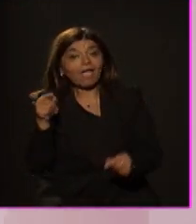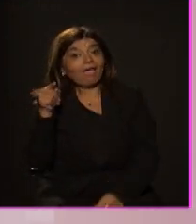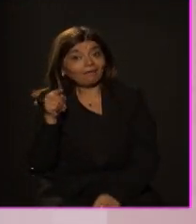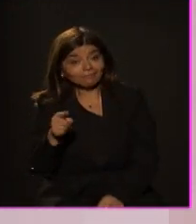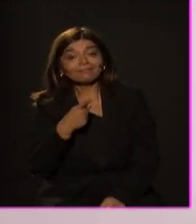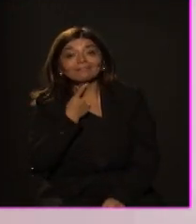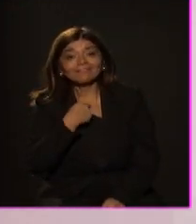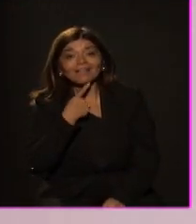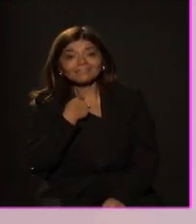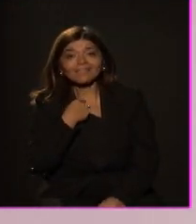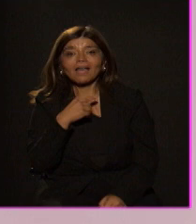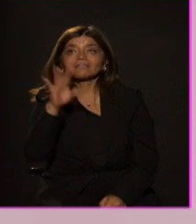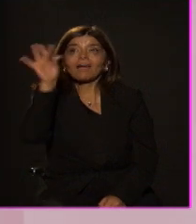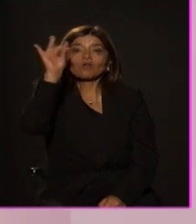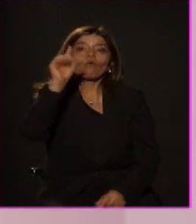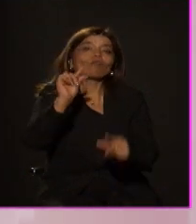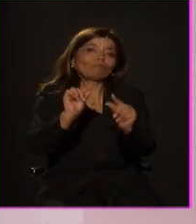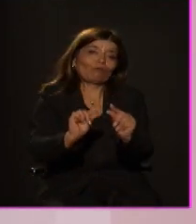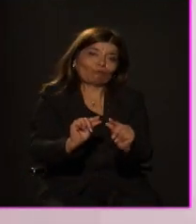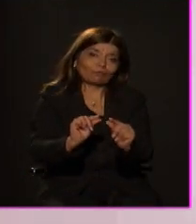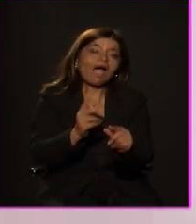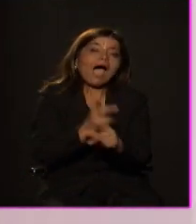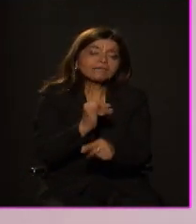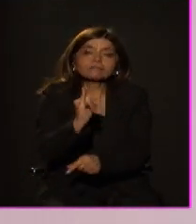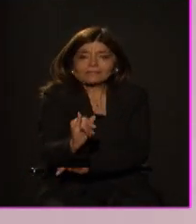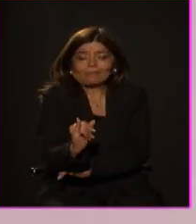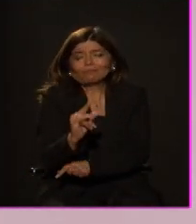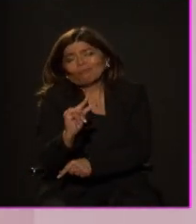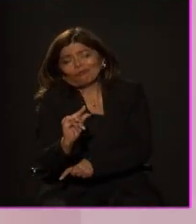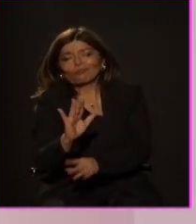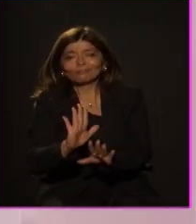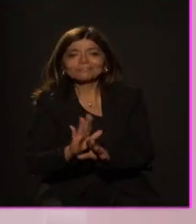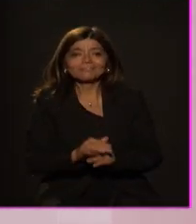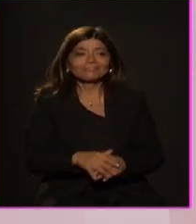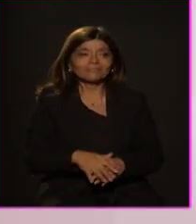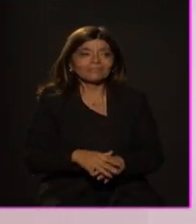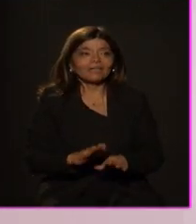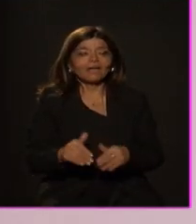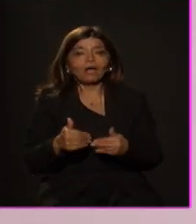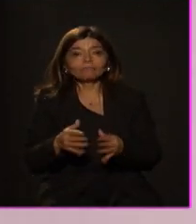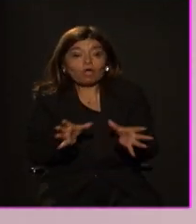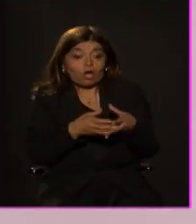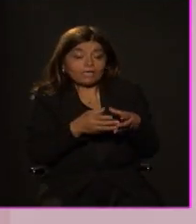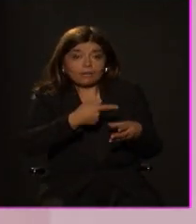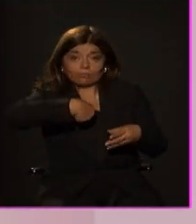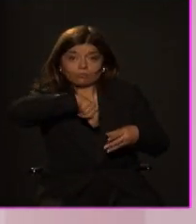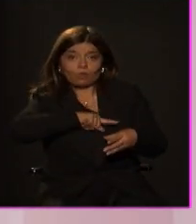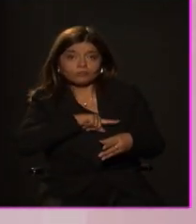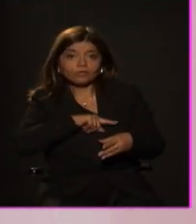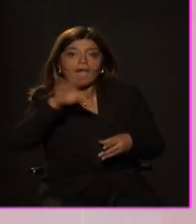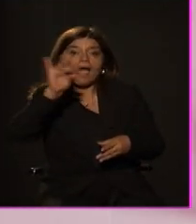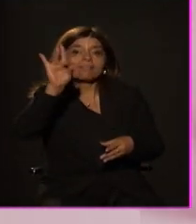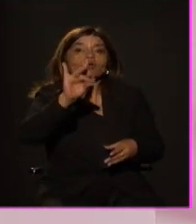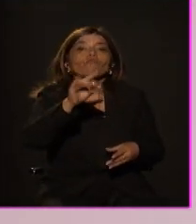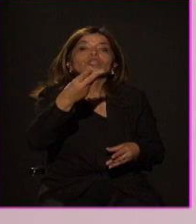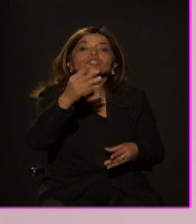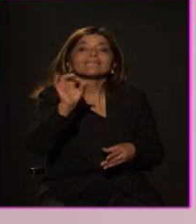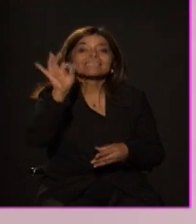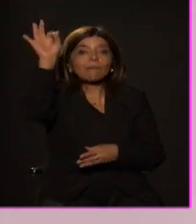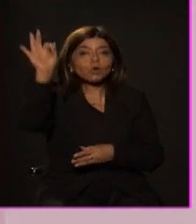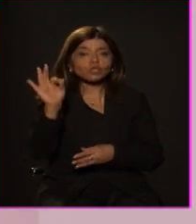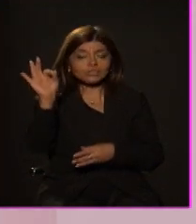muy pocos descubiertos, sabemos que existen, pero son pocos, y de hecho, nuestro equipo ha descubierto el 30% de estos